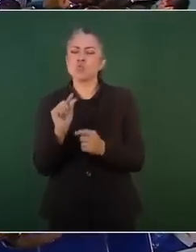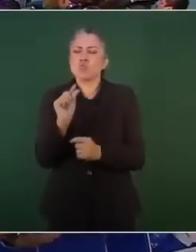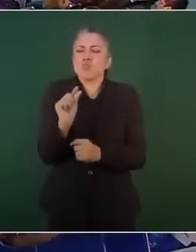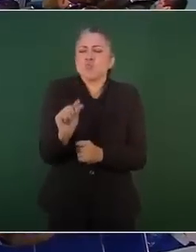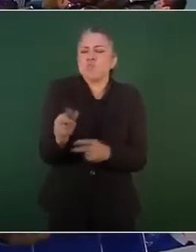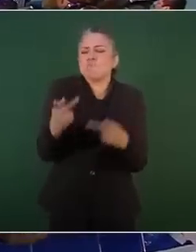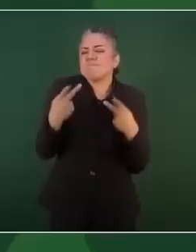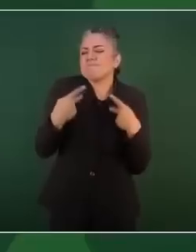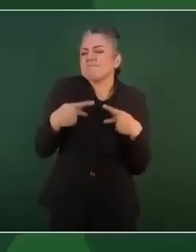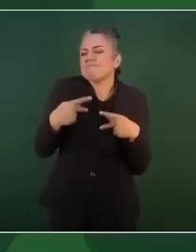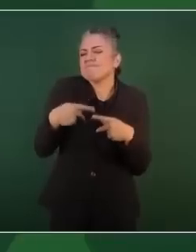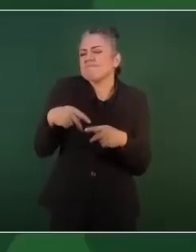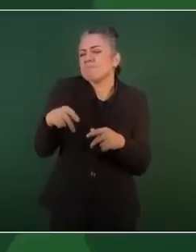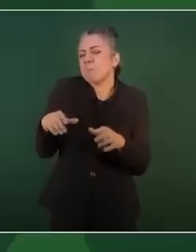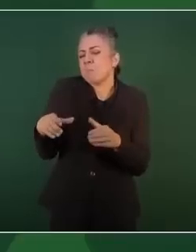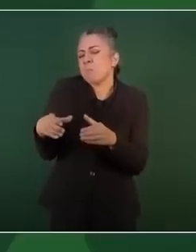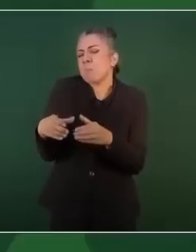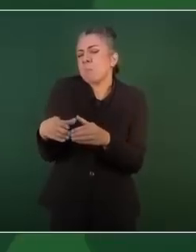que